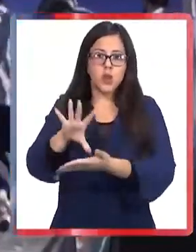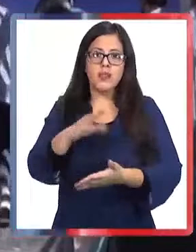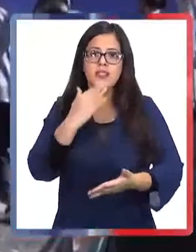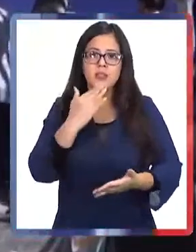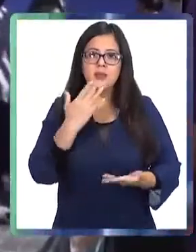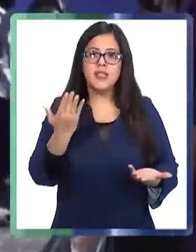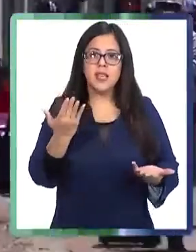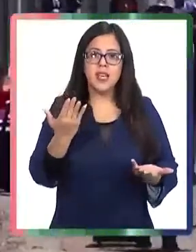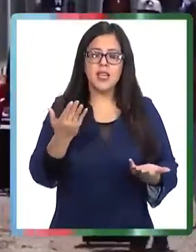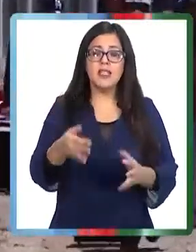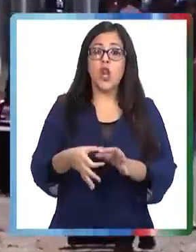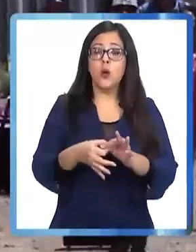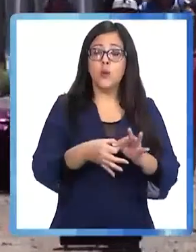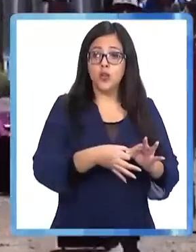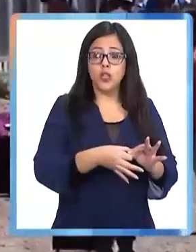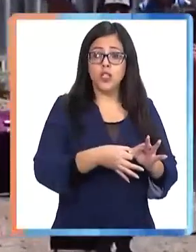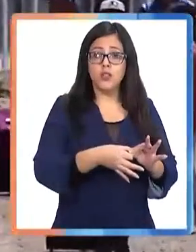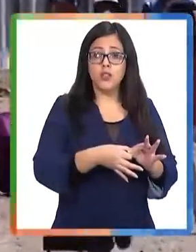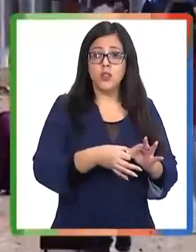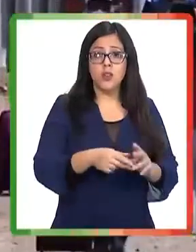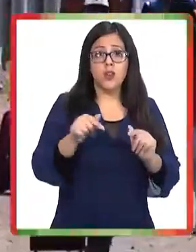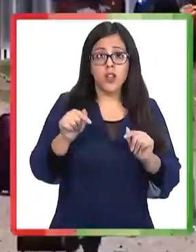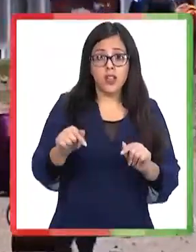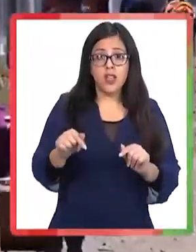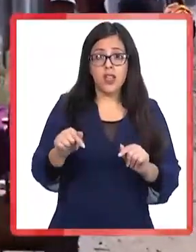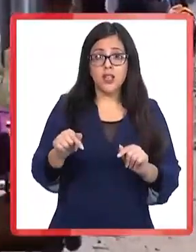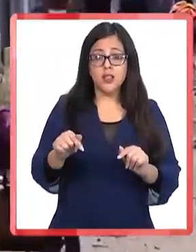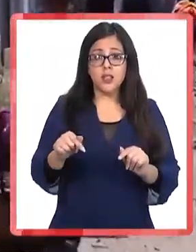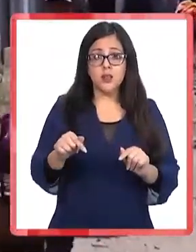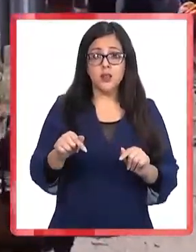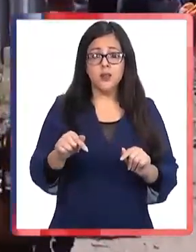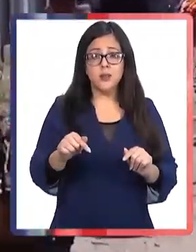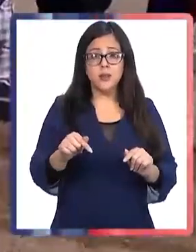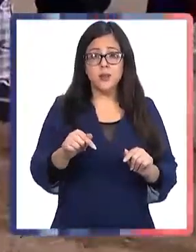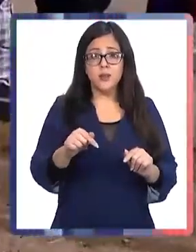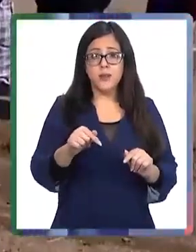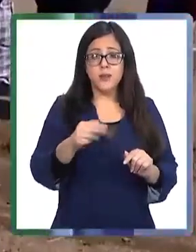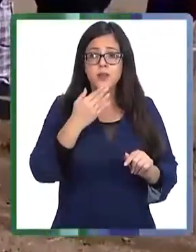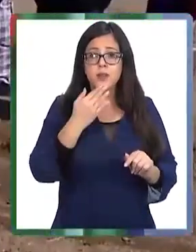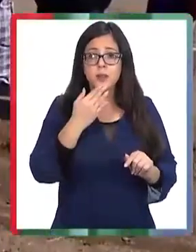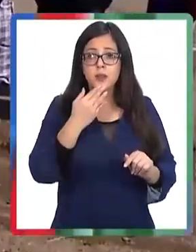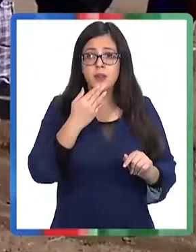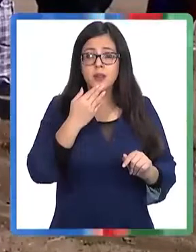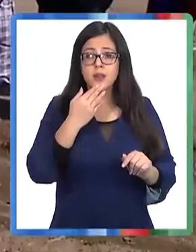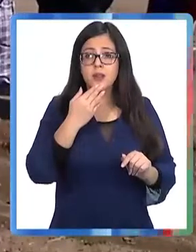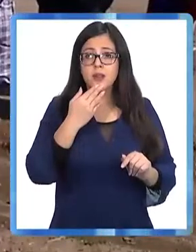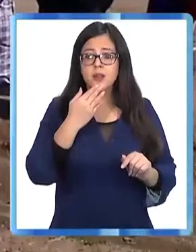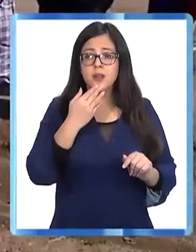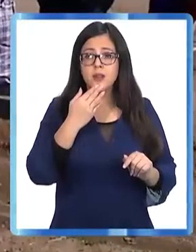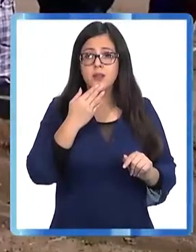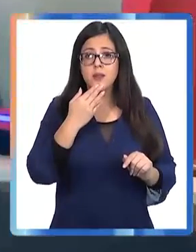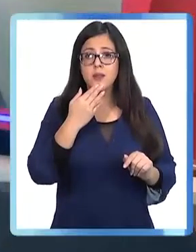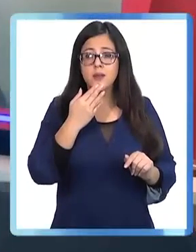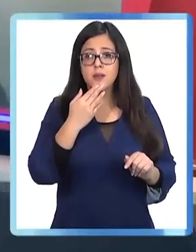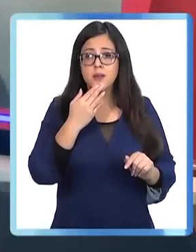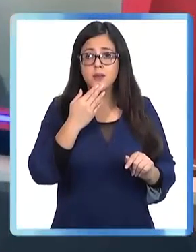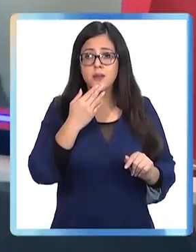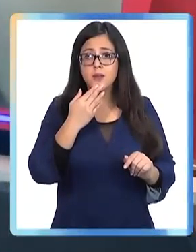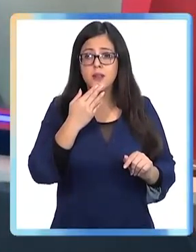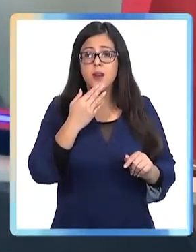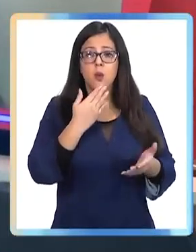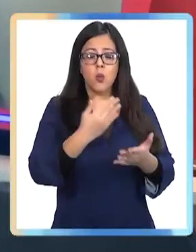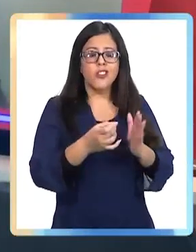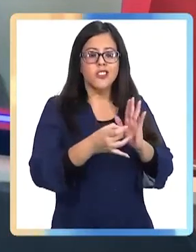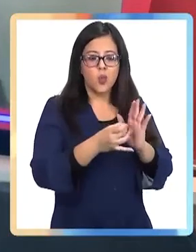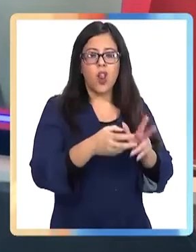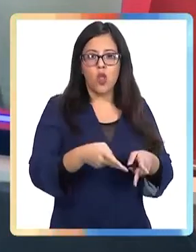sino también de las consecuencias de aquello, sobre todo cuando se vulnera o se